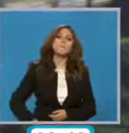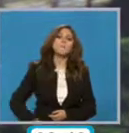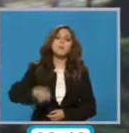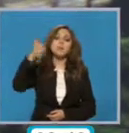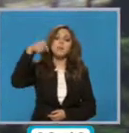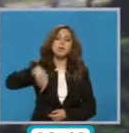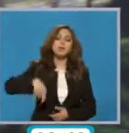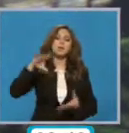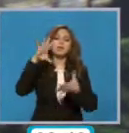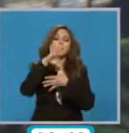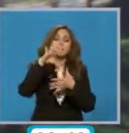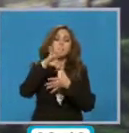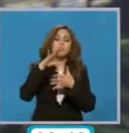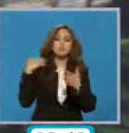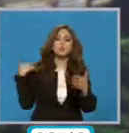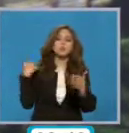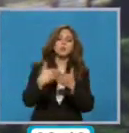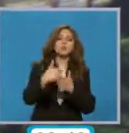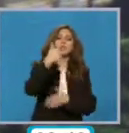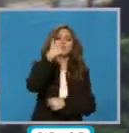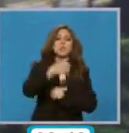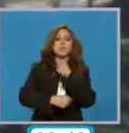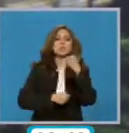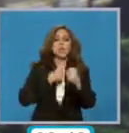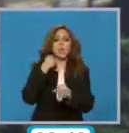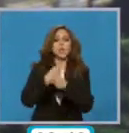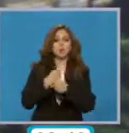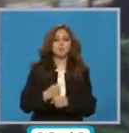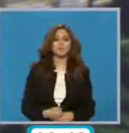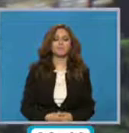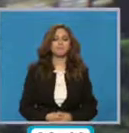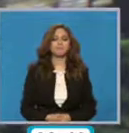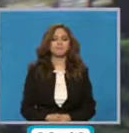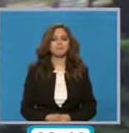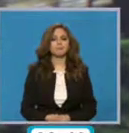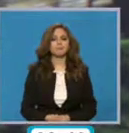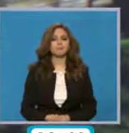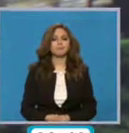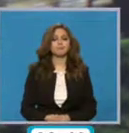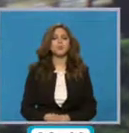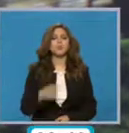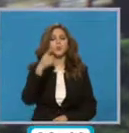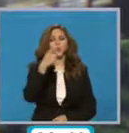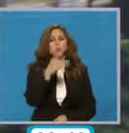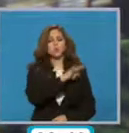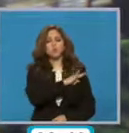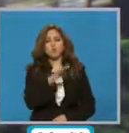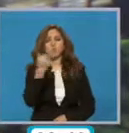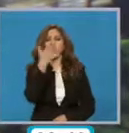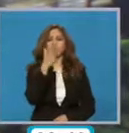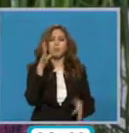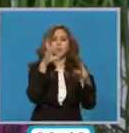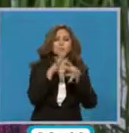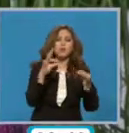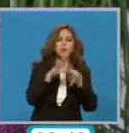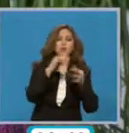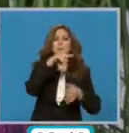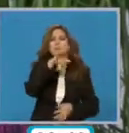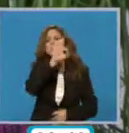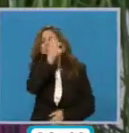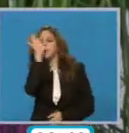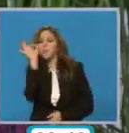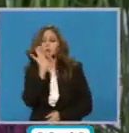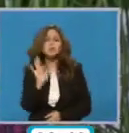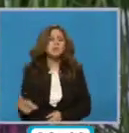hace unos 6 años. Impresionante. Sí. ¿Podría darnos usted entonces un estimado del